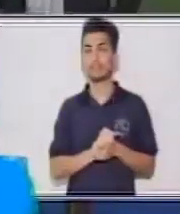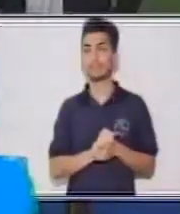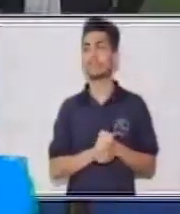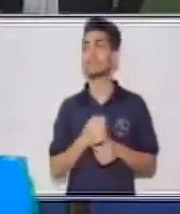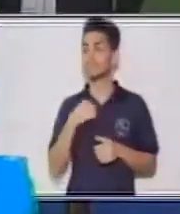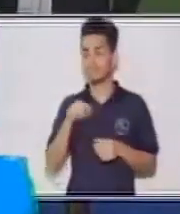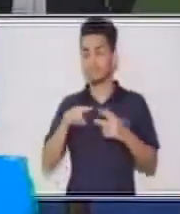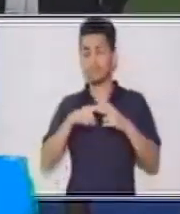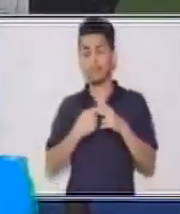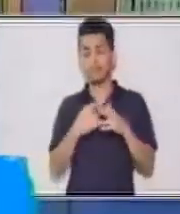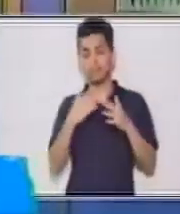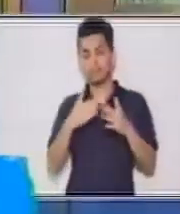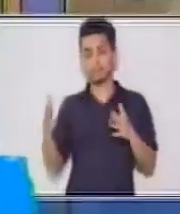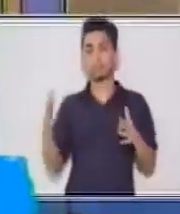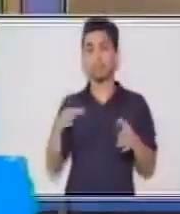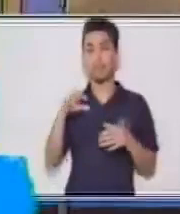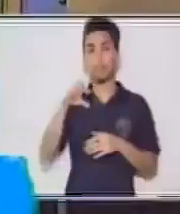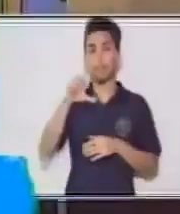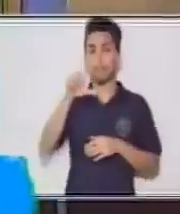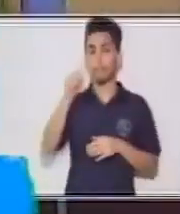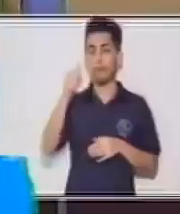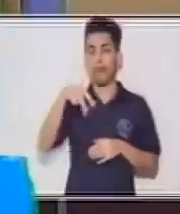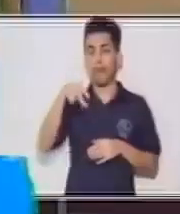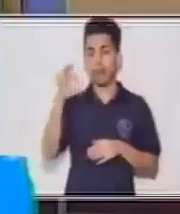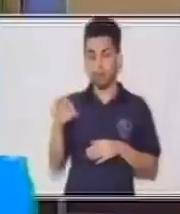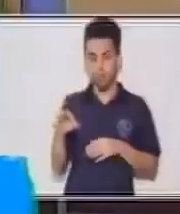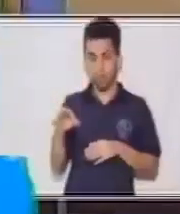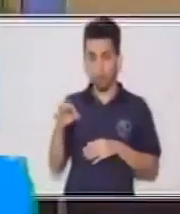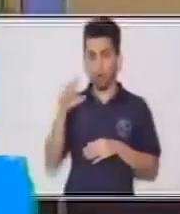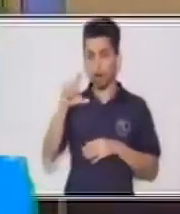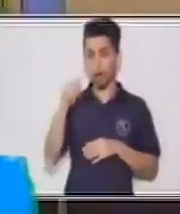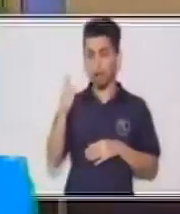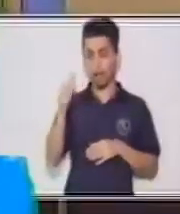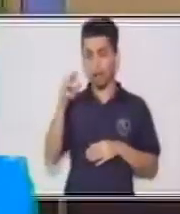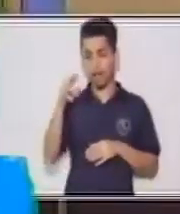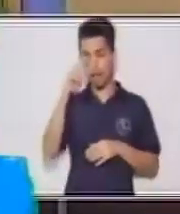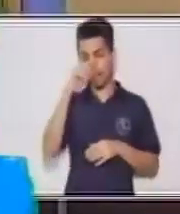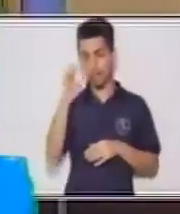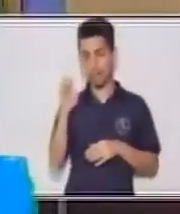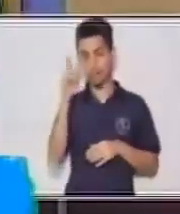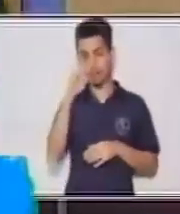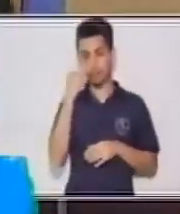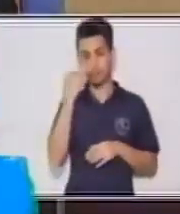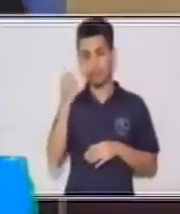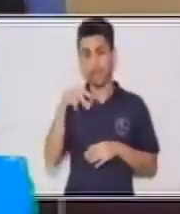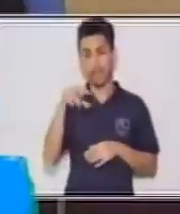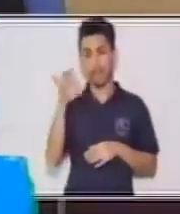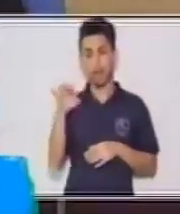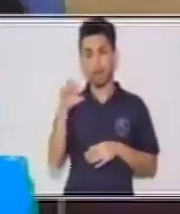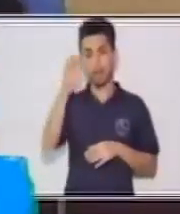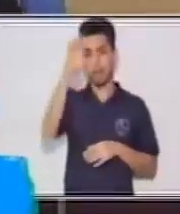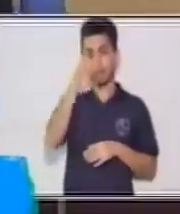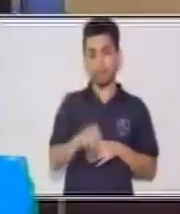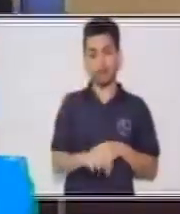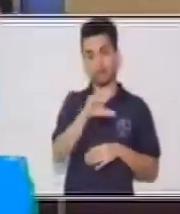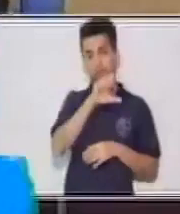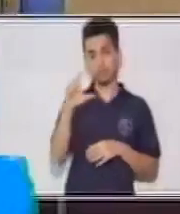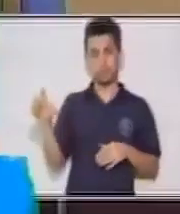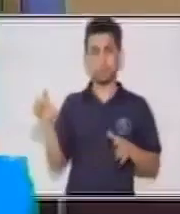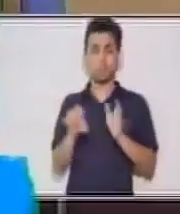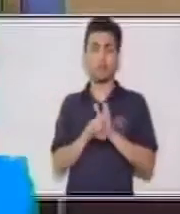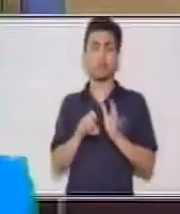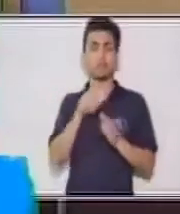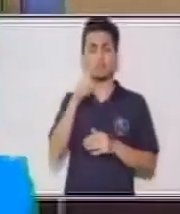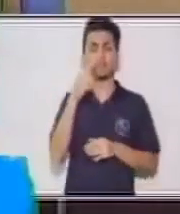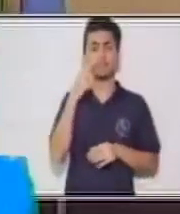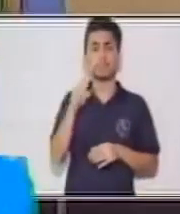empecemos con el plano cartesiano. ¿Se han preguntado ustedes alguna vez o han analizado y ven que pasa un avión o